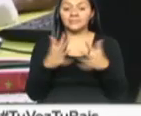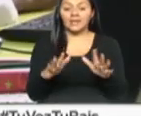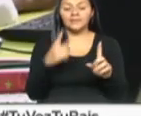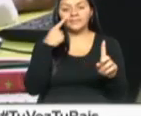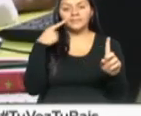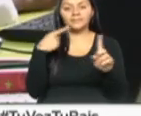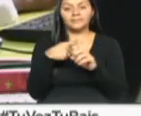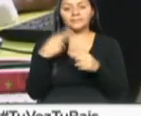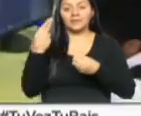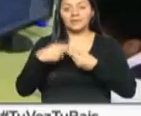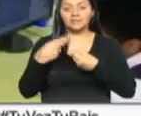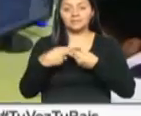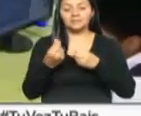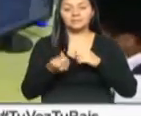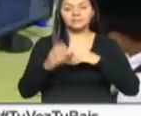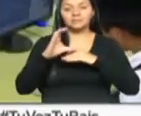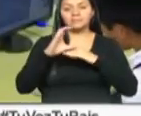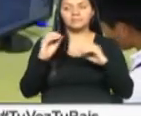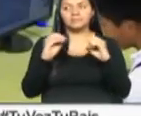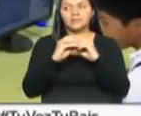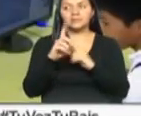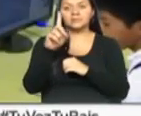la asistencia se incrementó a